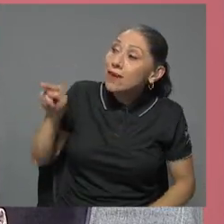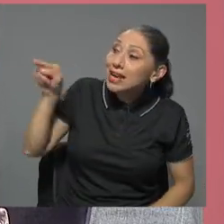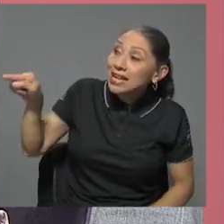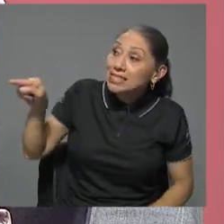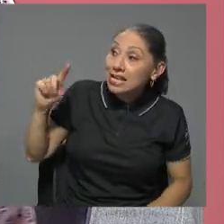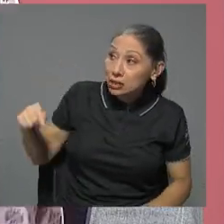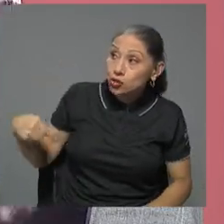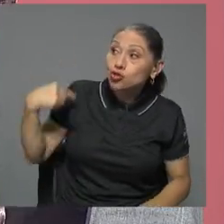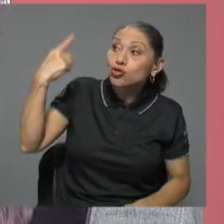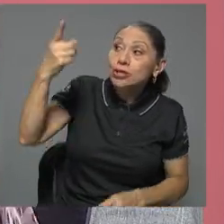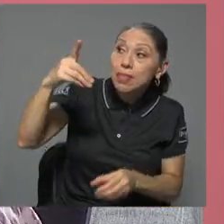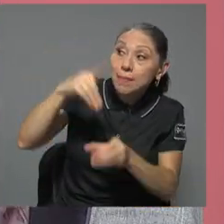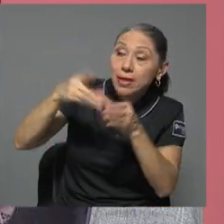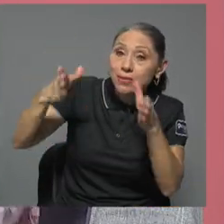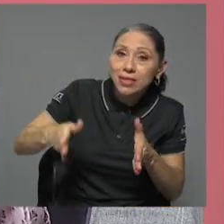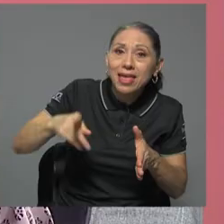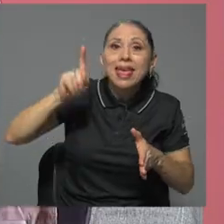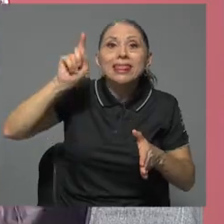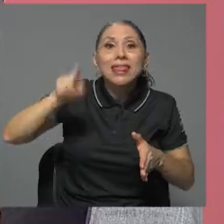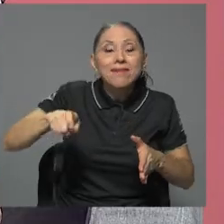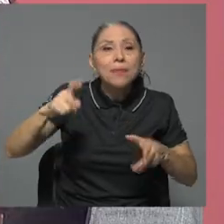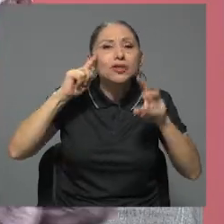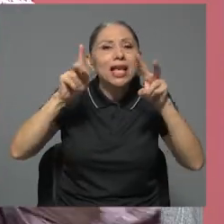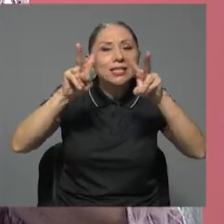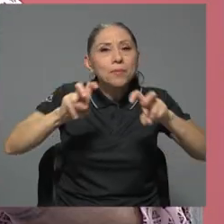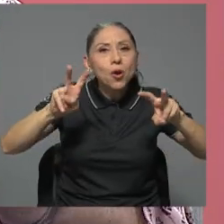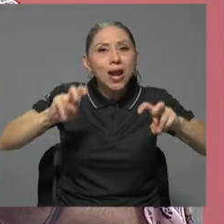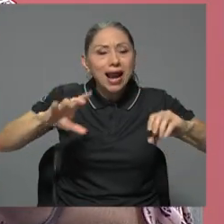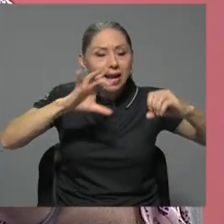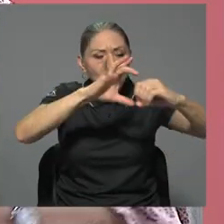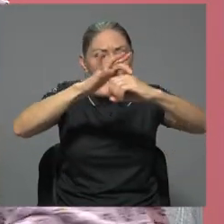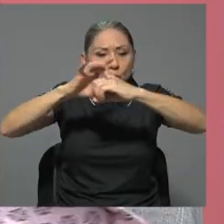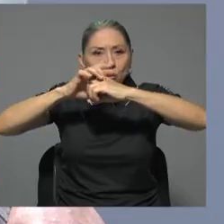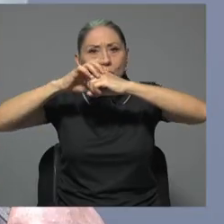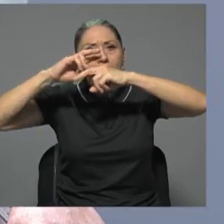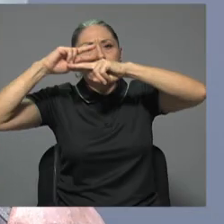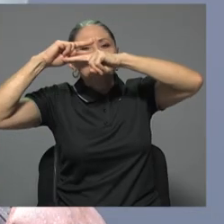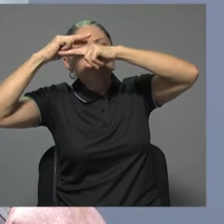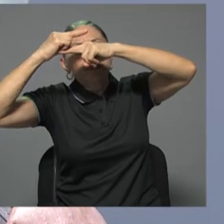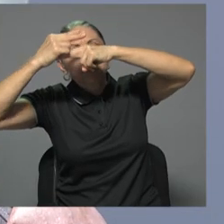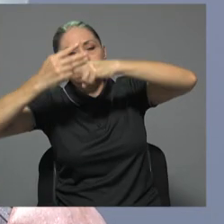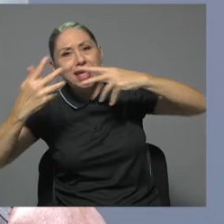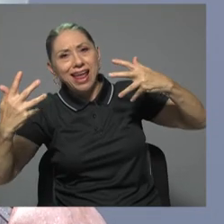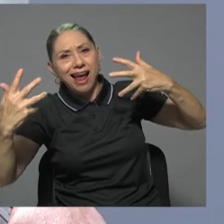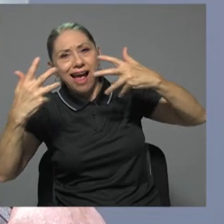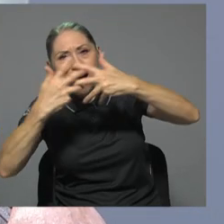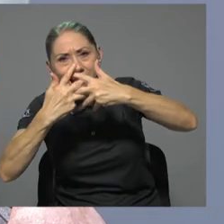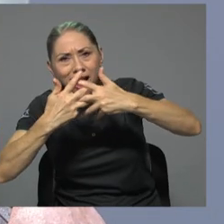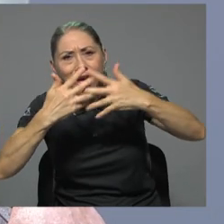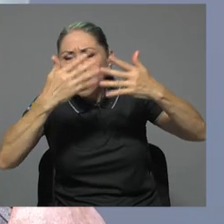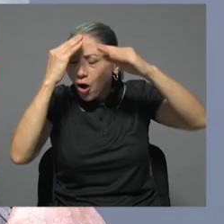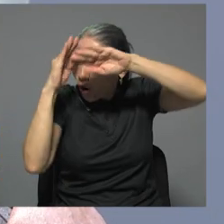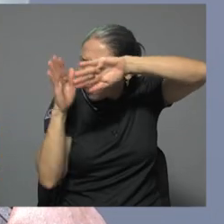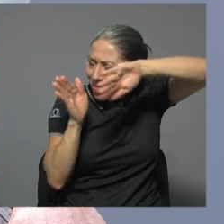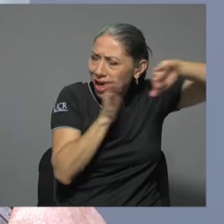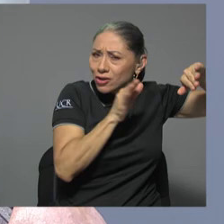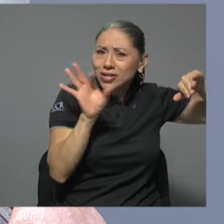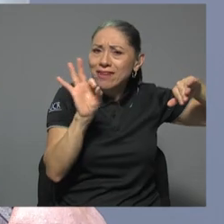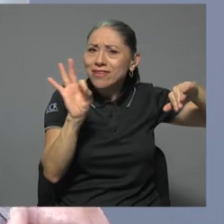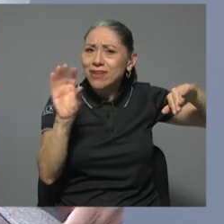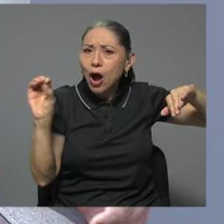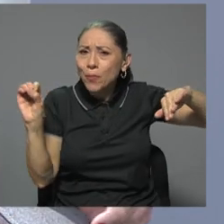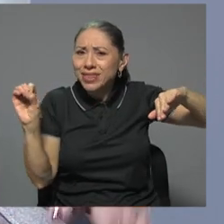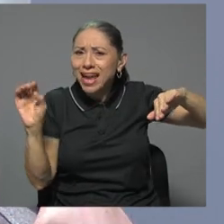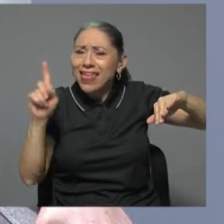los enjambres satelitales y olvidarnos de la fibra óptica por el momento es que esa es la manera de hacer demos allegadas a